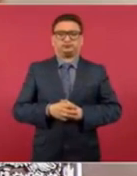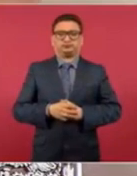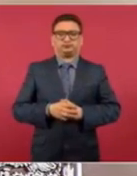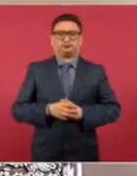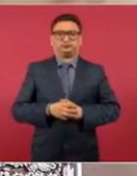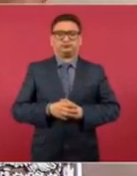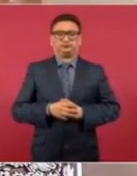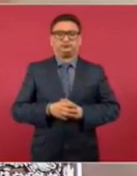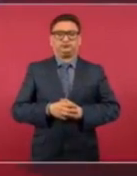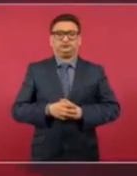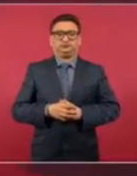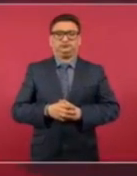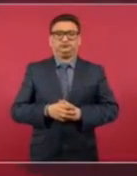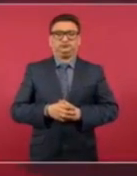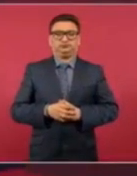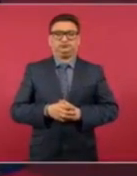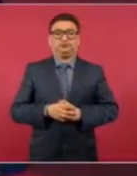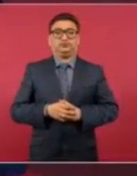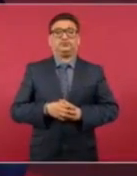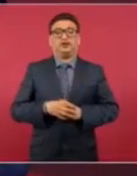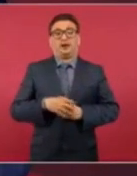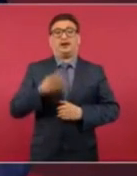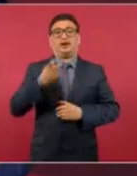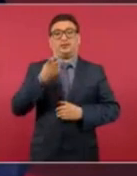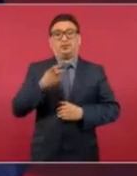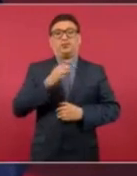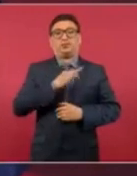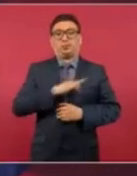Es que pudieron usar eso